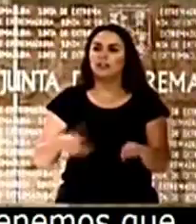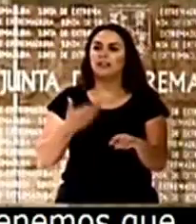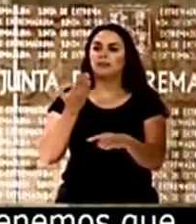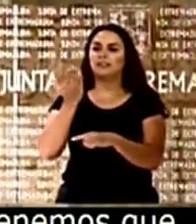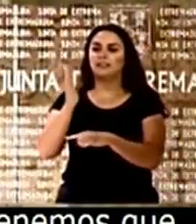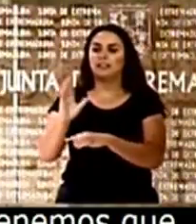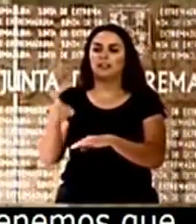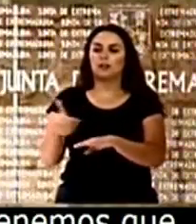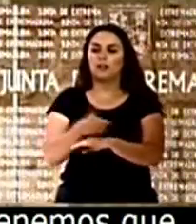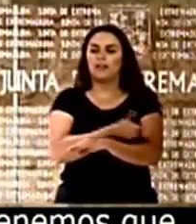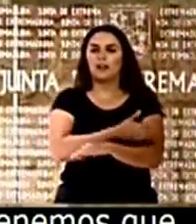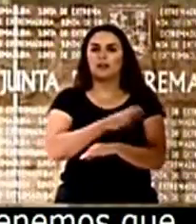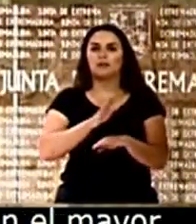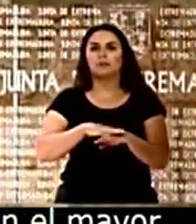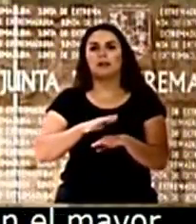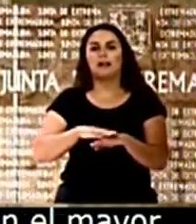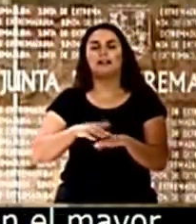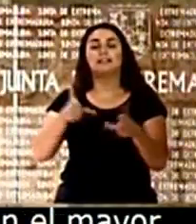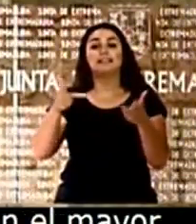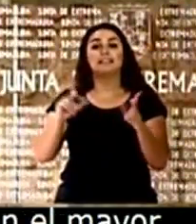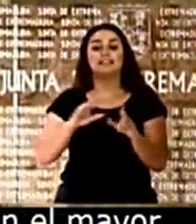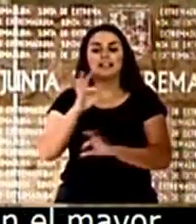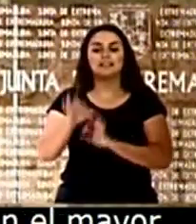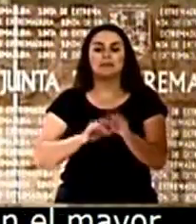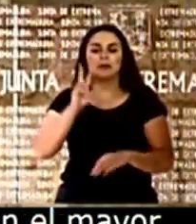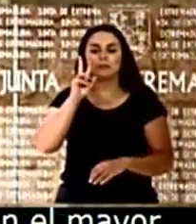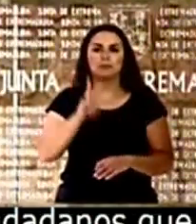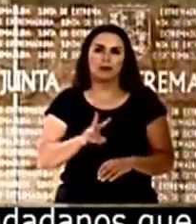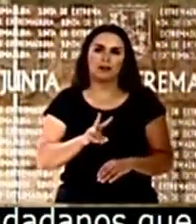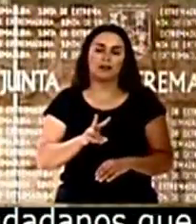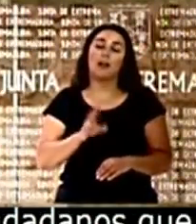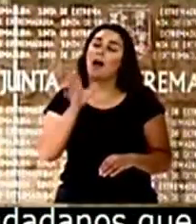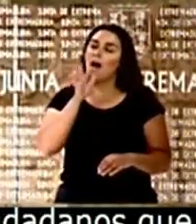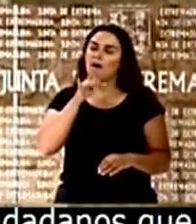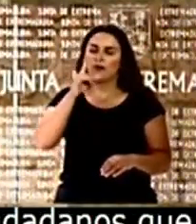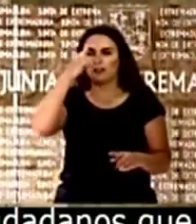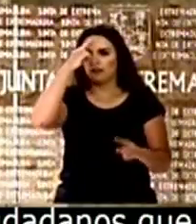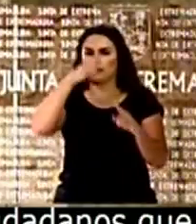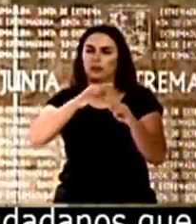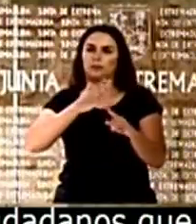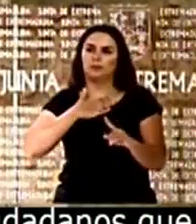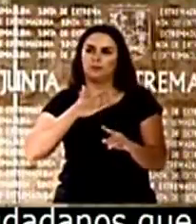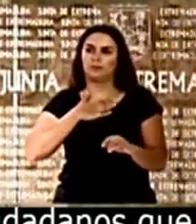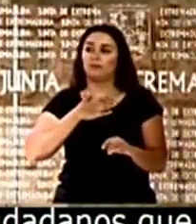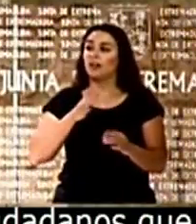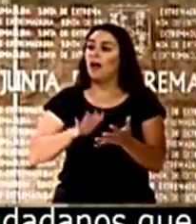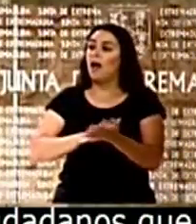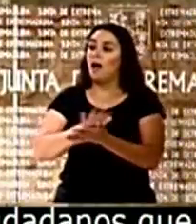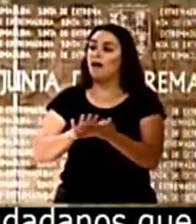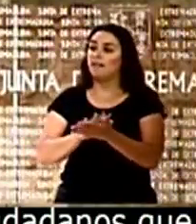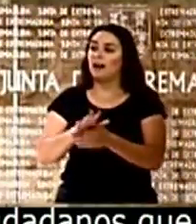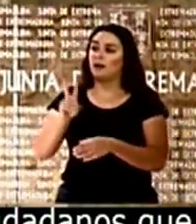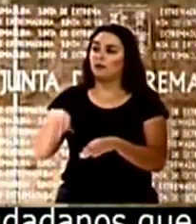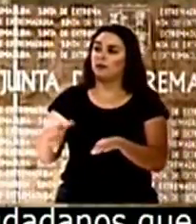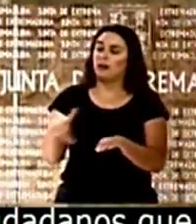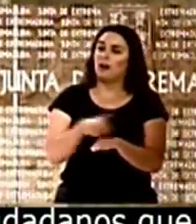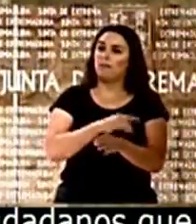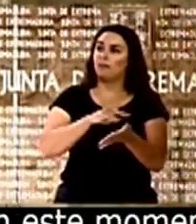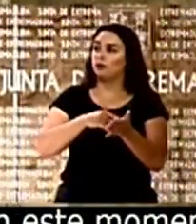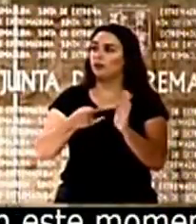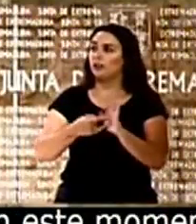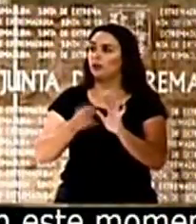de los ciudadanos que se sientan en la Asamblea. Y esa es nuestra tarea en este momento. No hemos hablado nunca de ningún proyecto